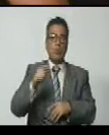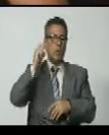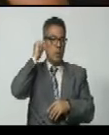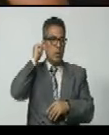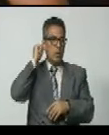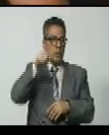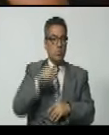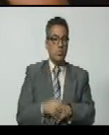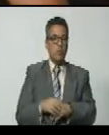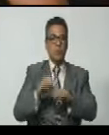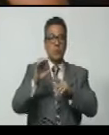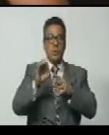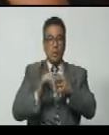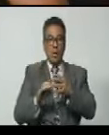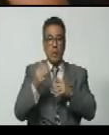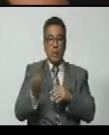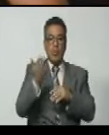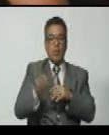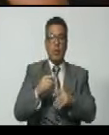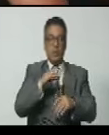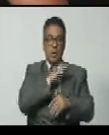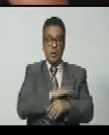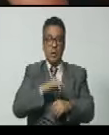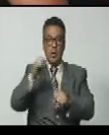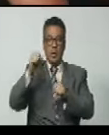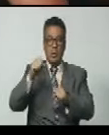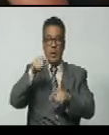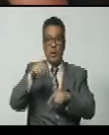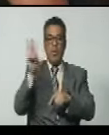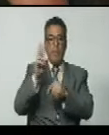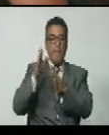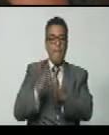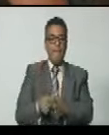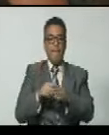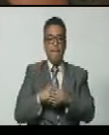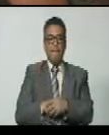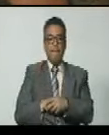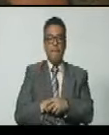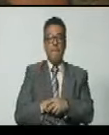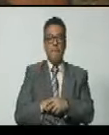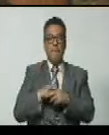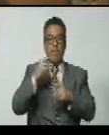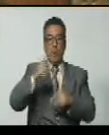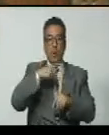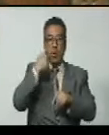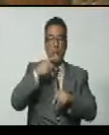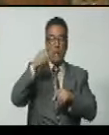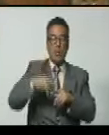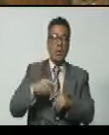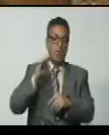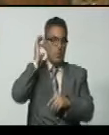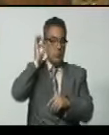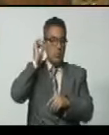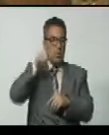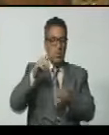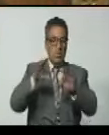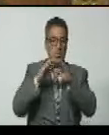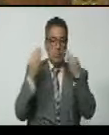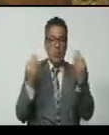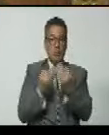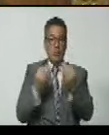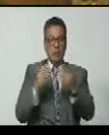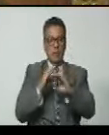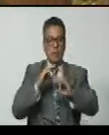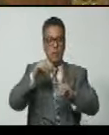feminismo como elemento fundamental del socialismo venezolano. La politización de la mujer en la familia, en